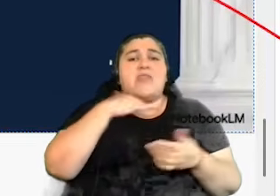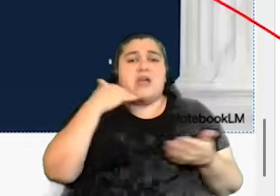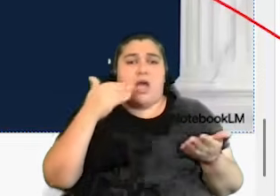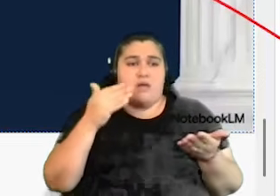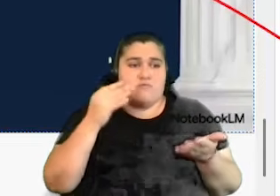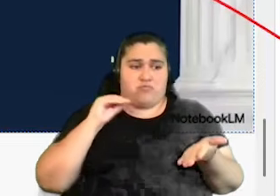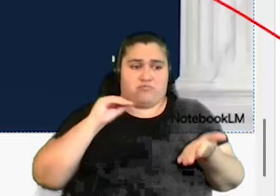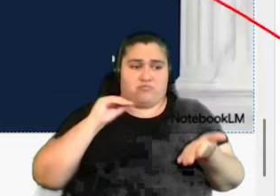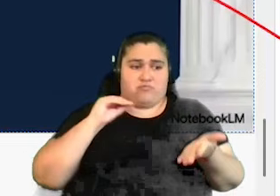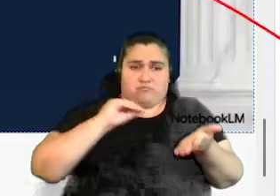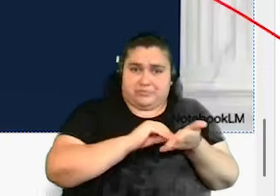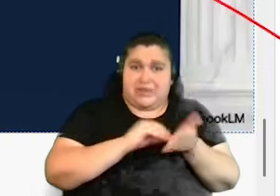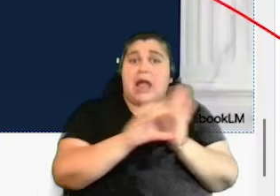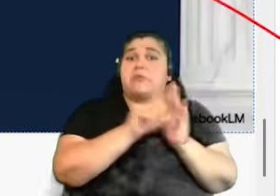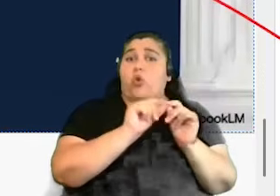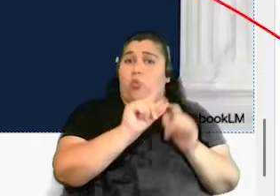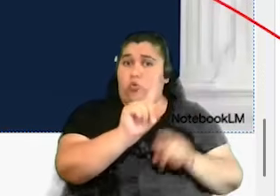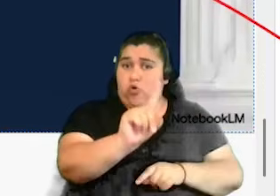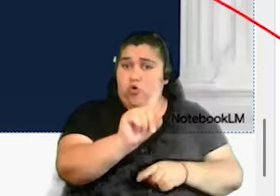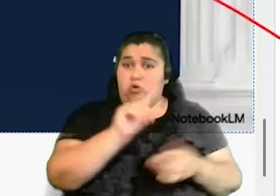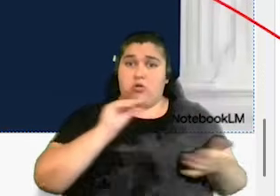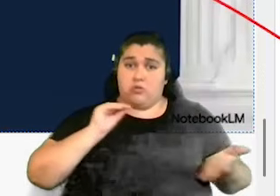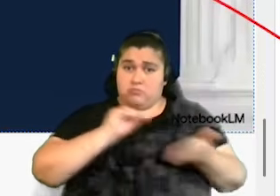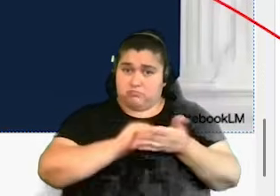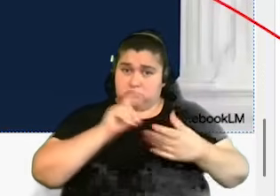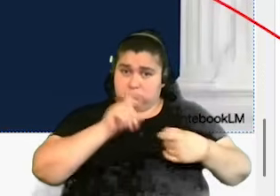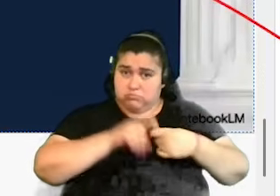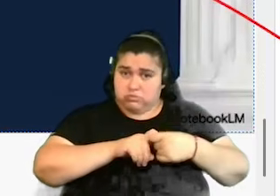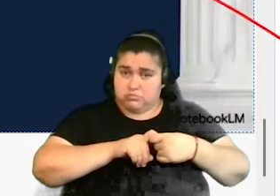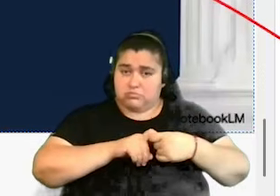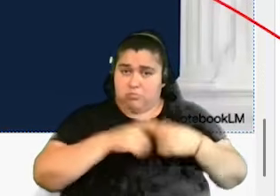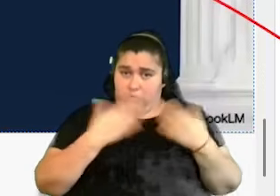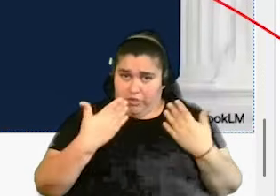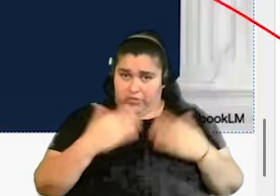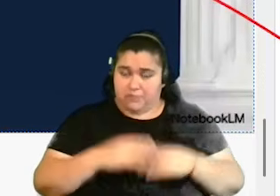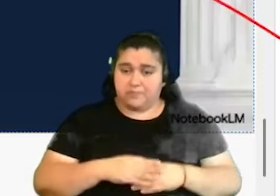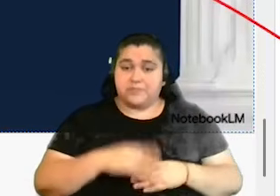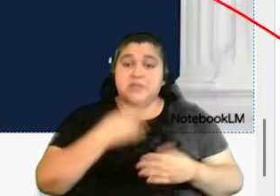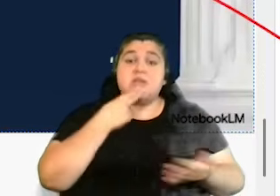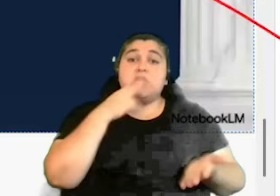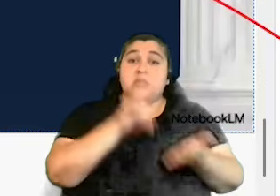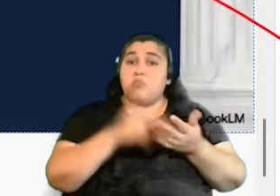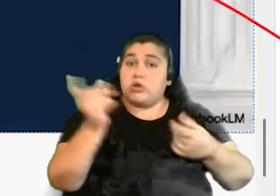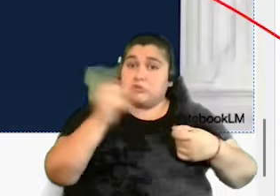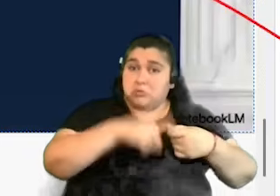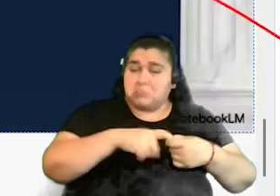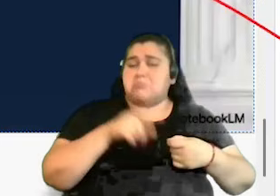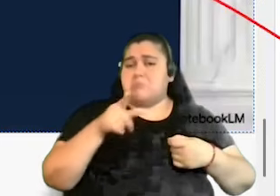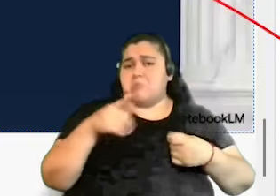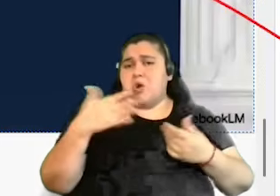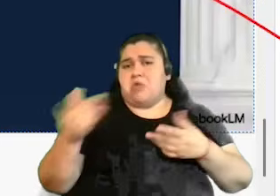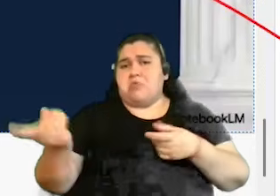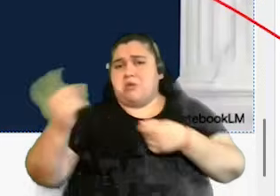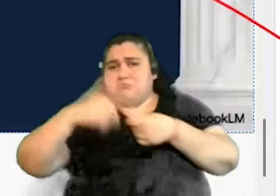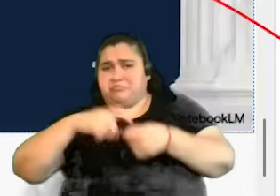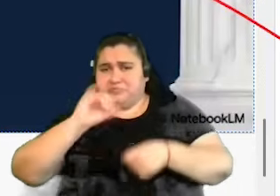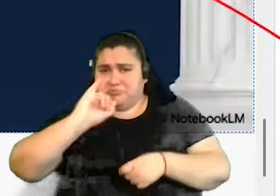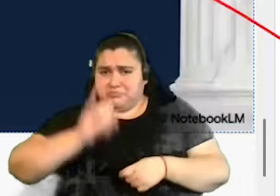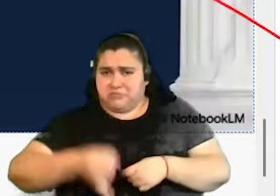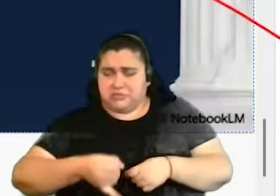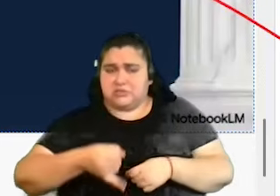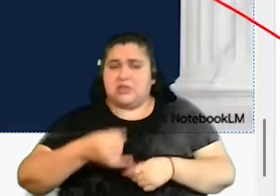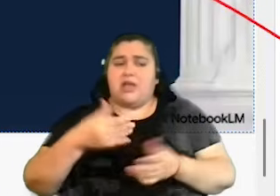¿no? Está inscripto en el impuesto, podría adherir siempre que cumpla con los parámetros de los